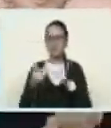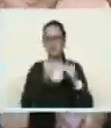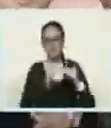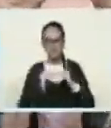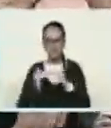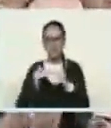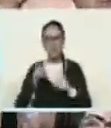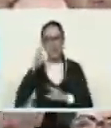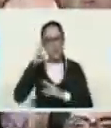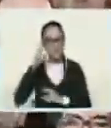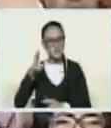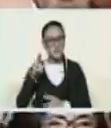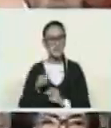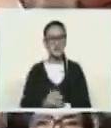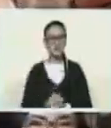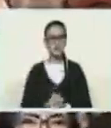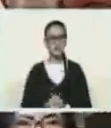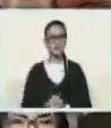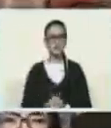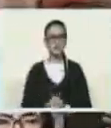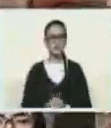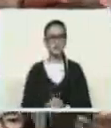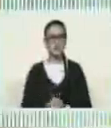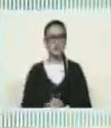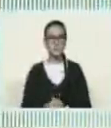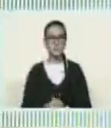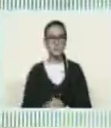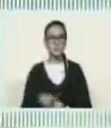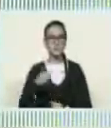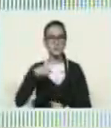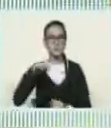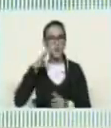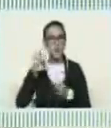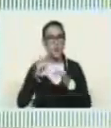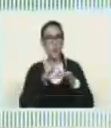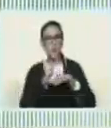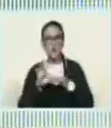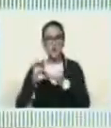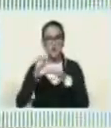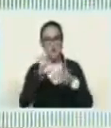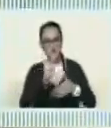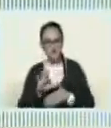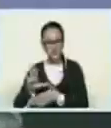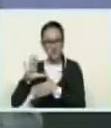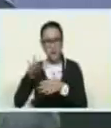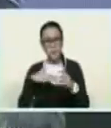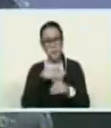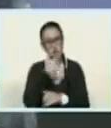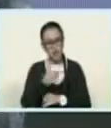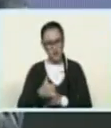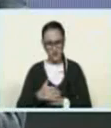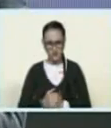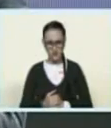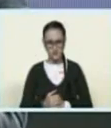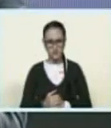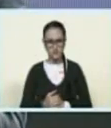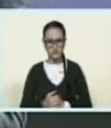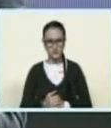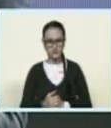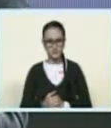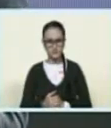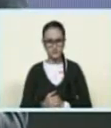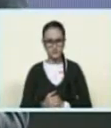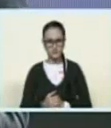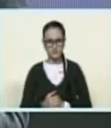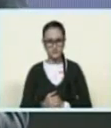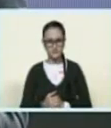con respeto, con soberanía. Es creer en la unidad de América Latina y en el proyecto latinoamericano. Es